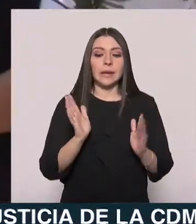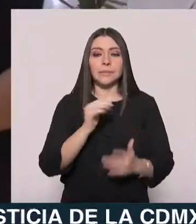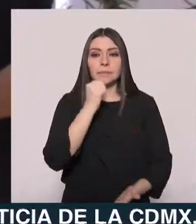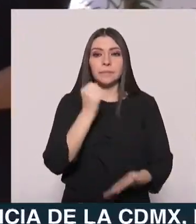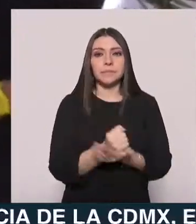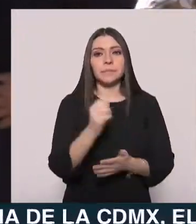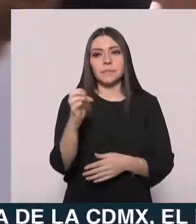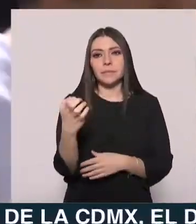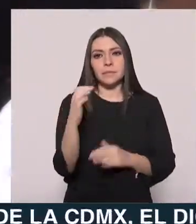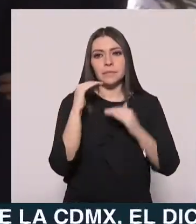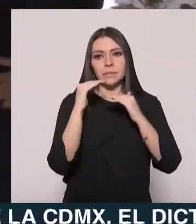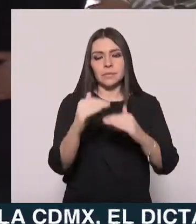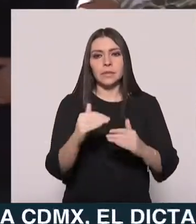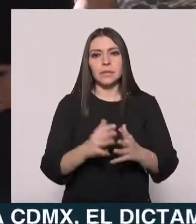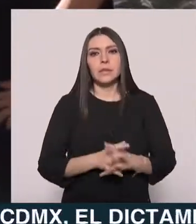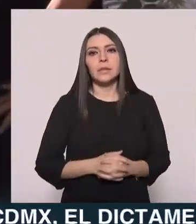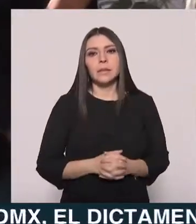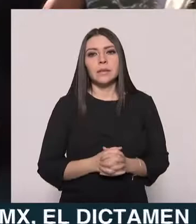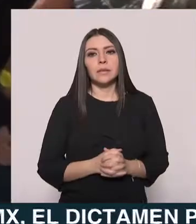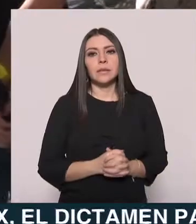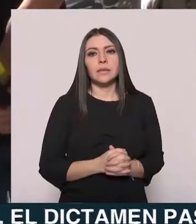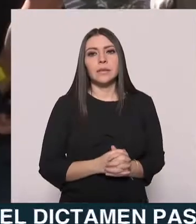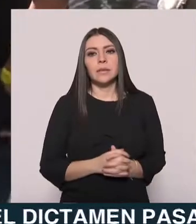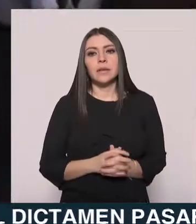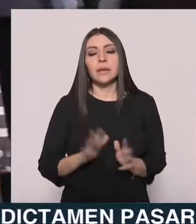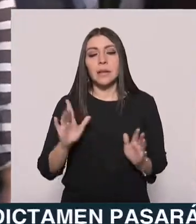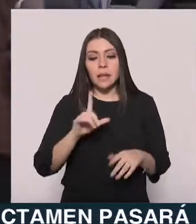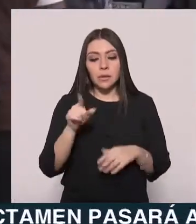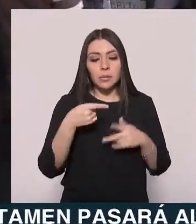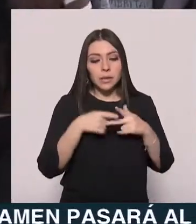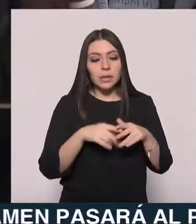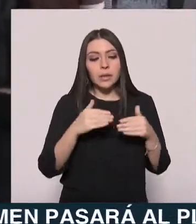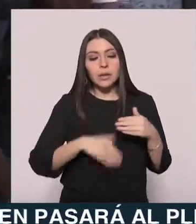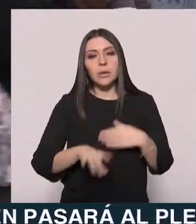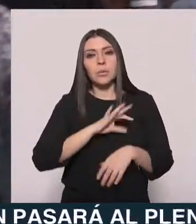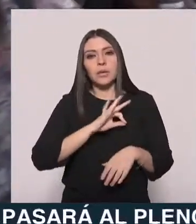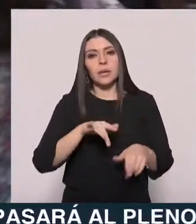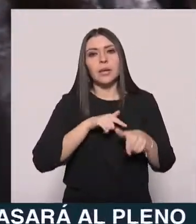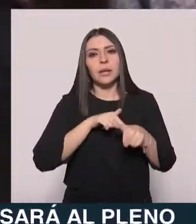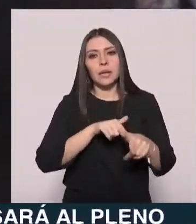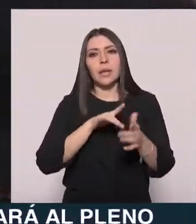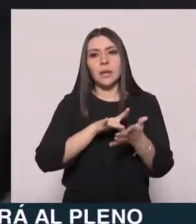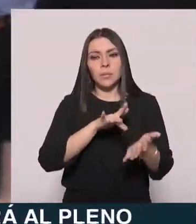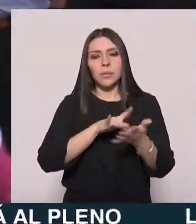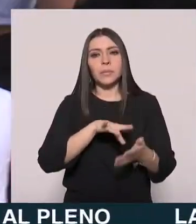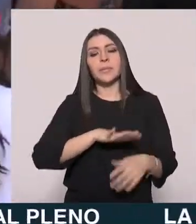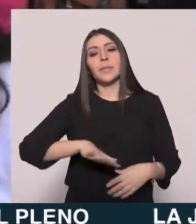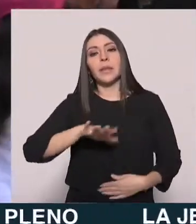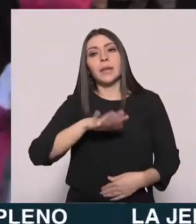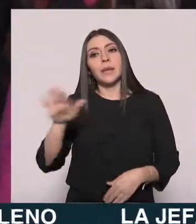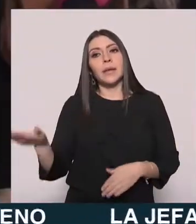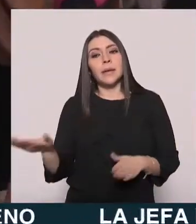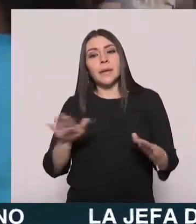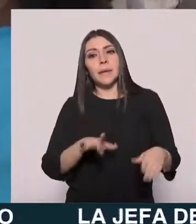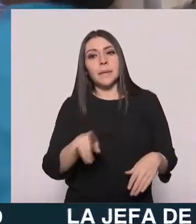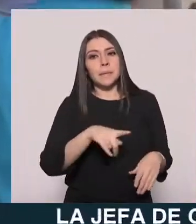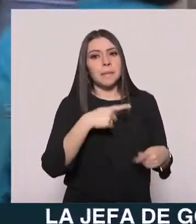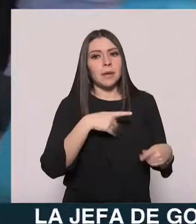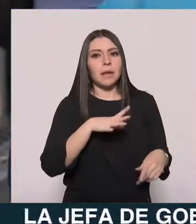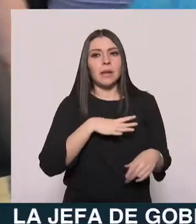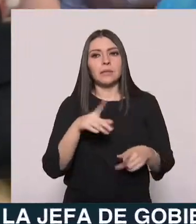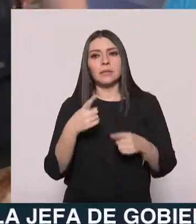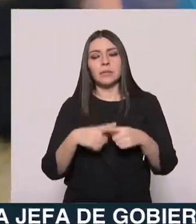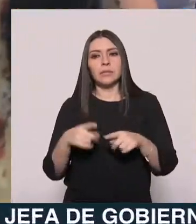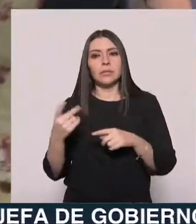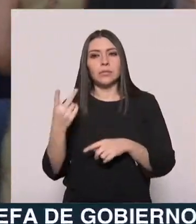a más tardar. Y necesitamos que se eche a andar para poder definir las prioridades. Y del lado de la ciudadanía, creo que hay 2 cosas que podemos pedirle a